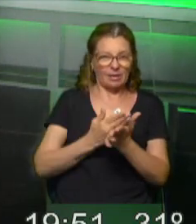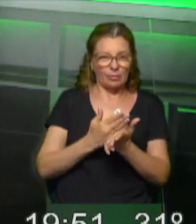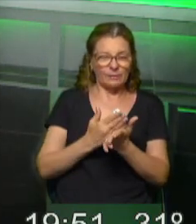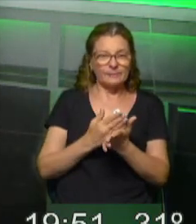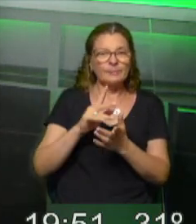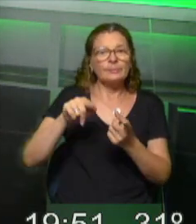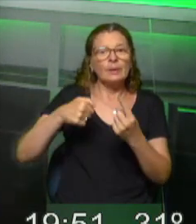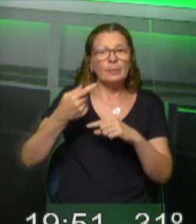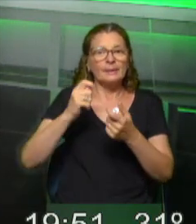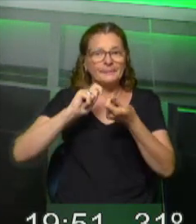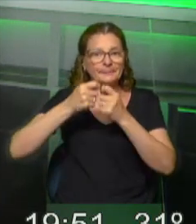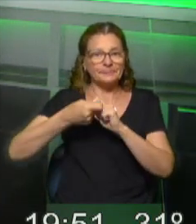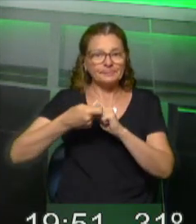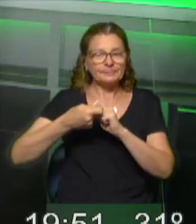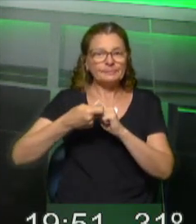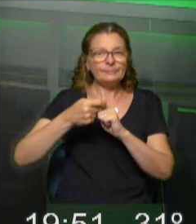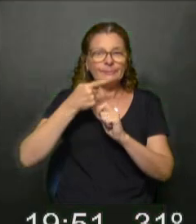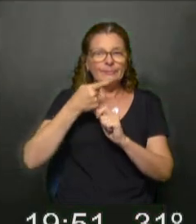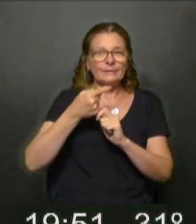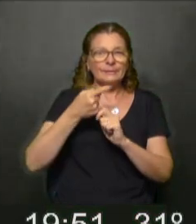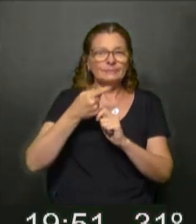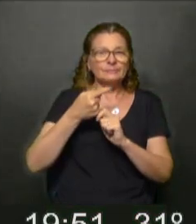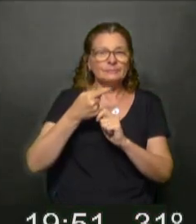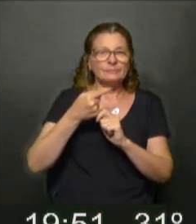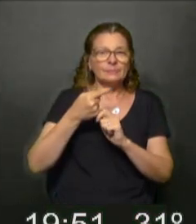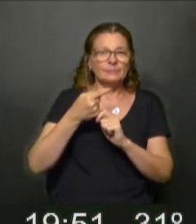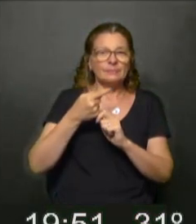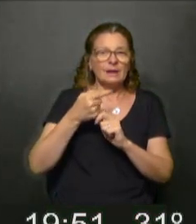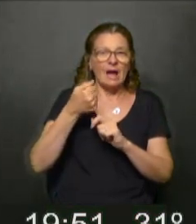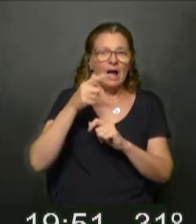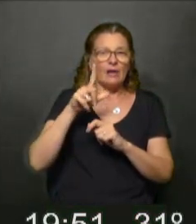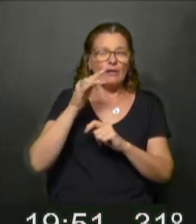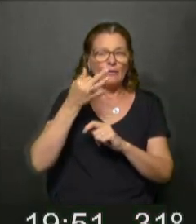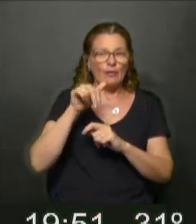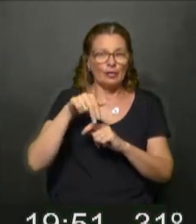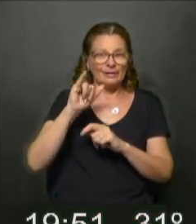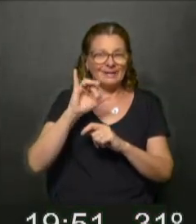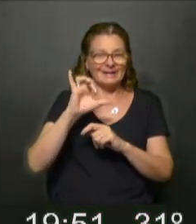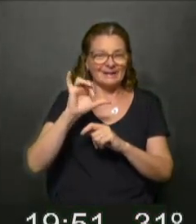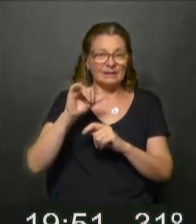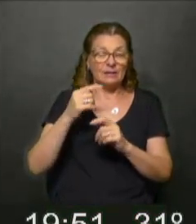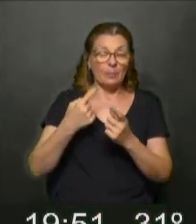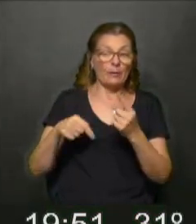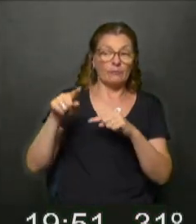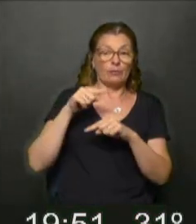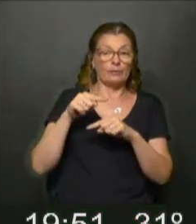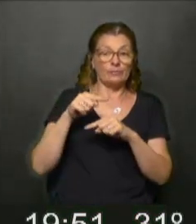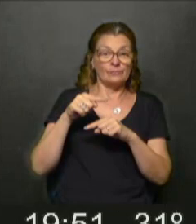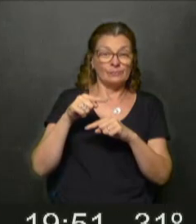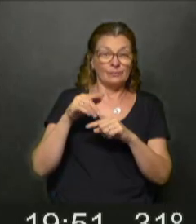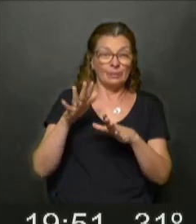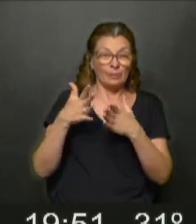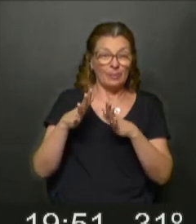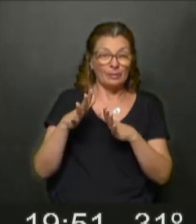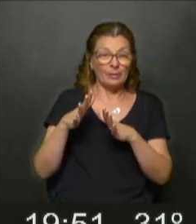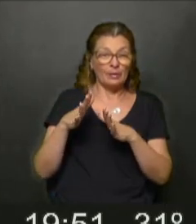Luego pasamos y el otro punto que marcó fue justamente la hiperinflación de al que después tuvo también un rebote y de hecho le sacamos la escala